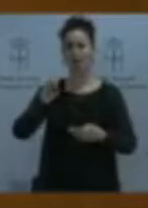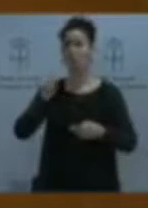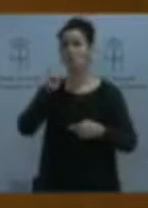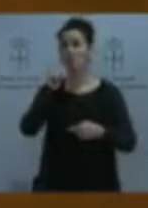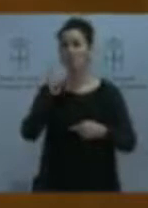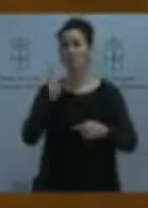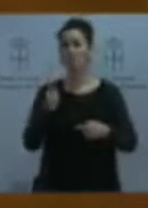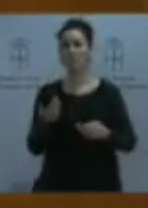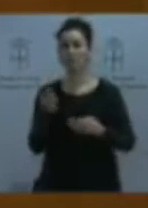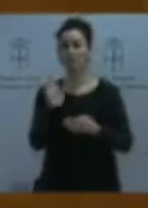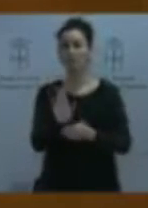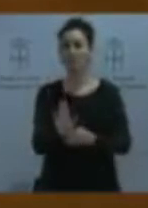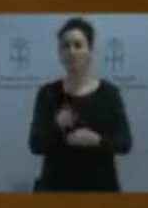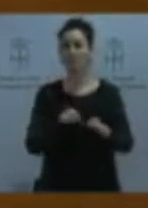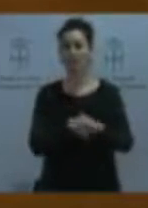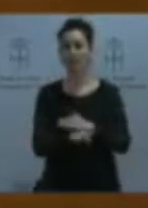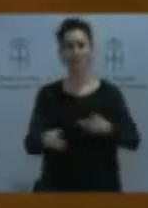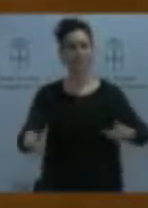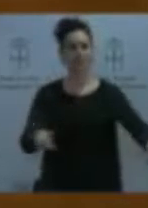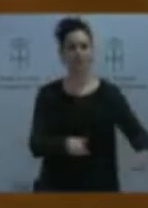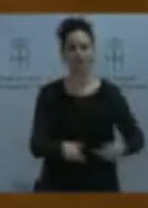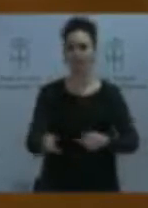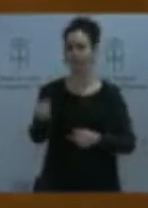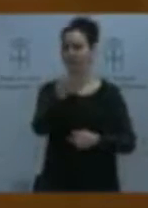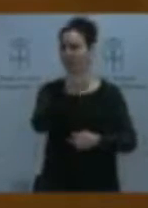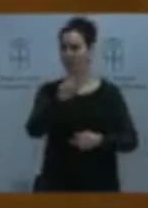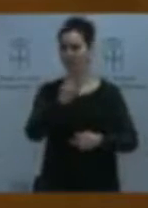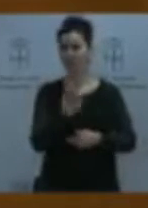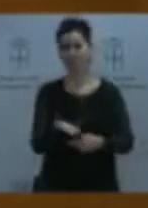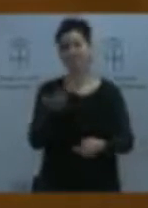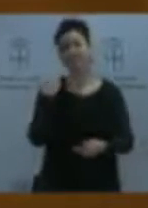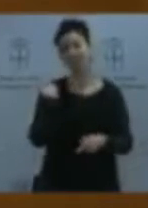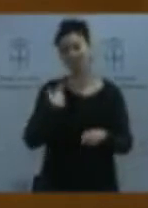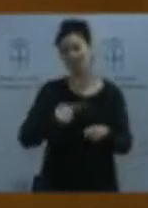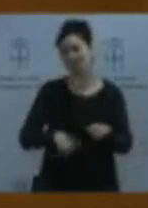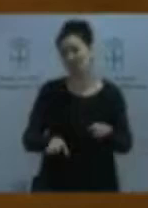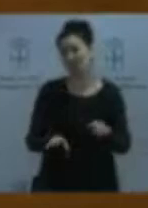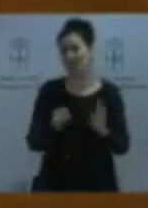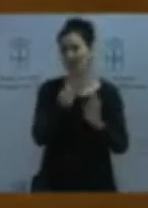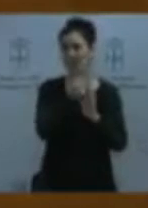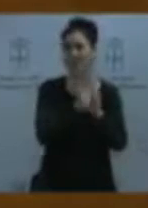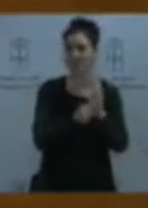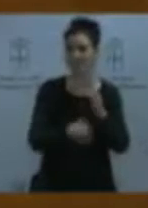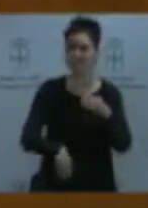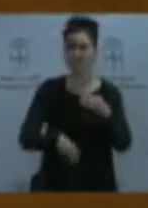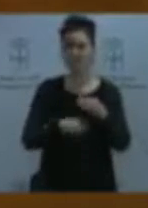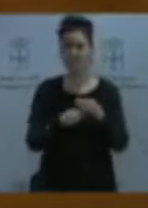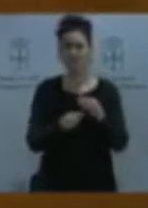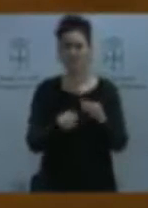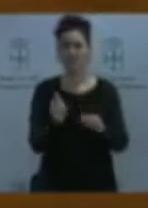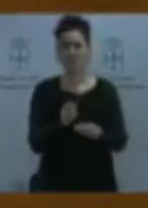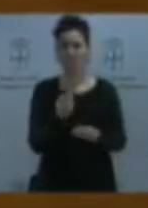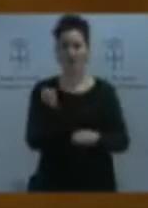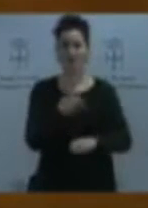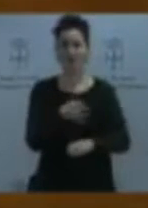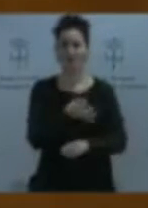aguas. Estos principios que nosotros incluíamos, de ahorro, eficiencia y reutilización, son precisamente